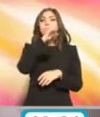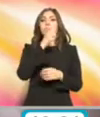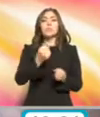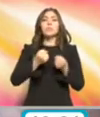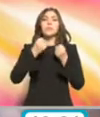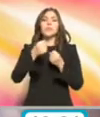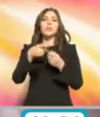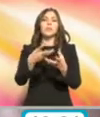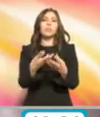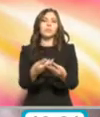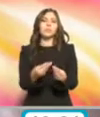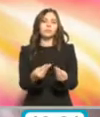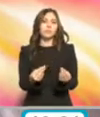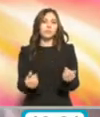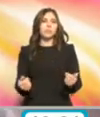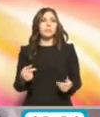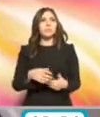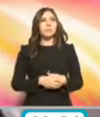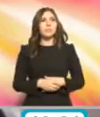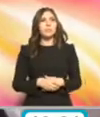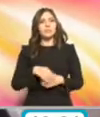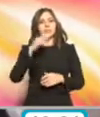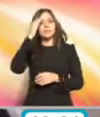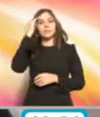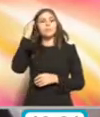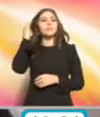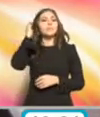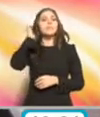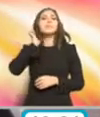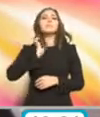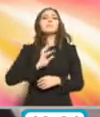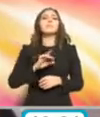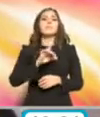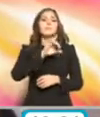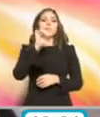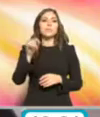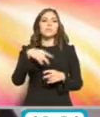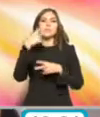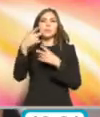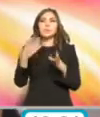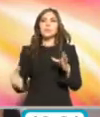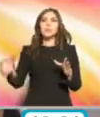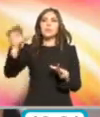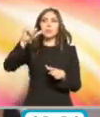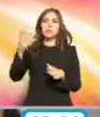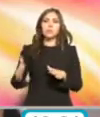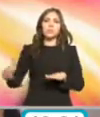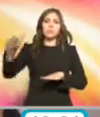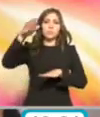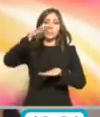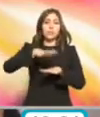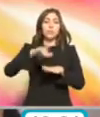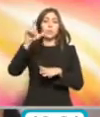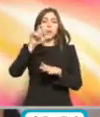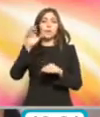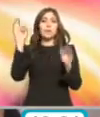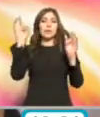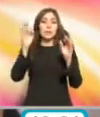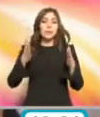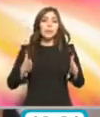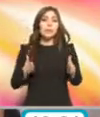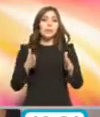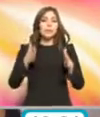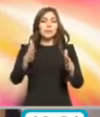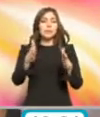pura. Y vamos agregándole. Es que aquí Cocina. somos candela. Sí, Sí, está aparte. Daniel aquí. Lo vamos a cubrir con otra capa. Al momento de meterlo a la refrigeración lo